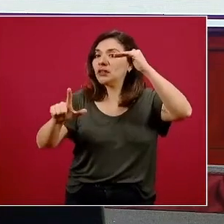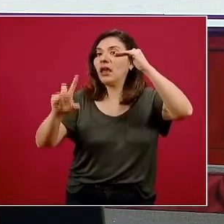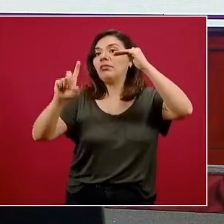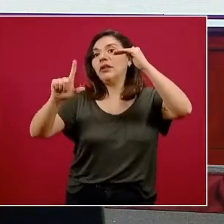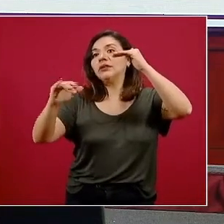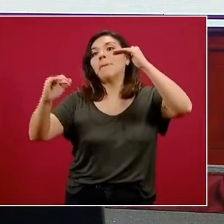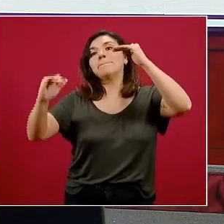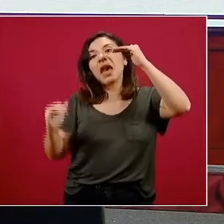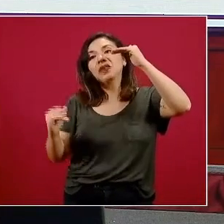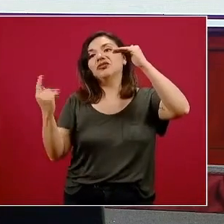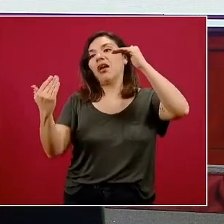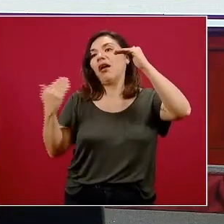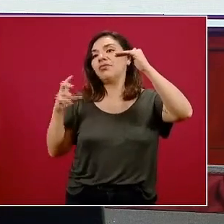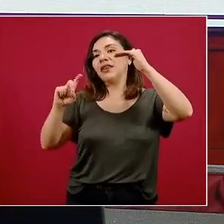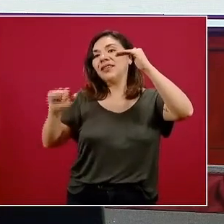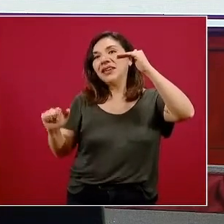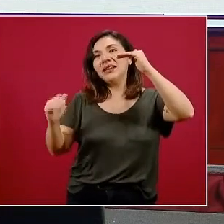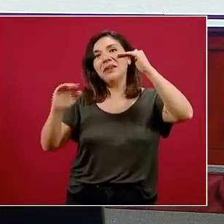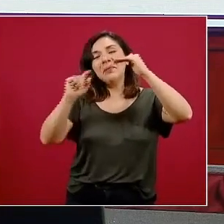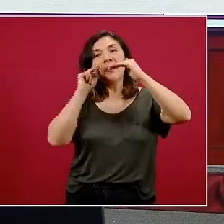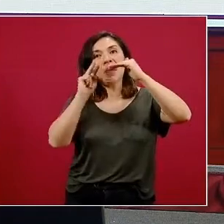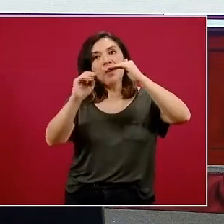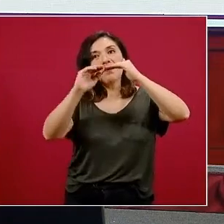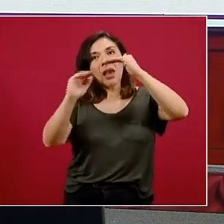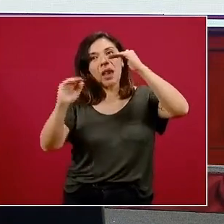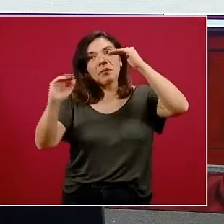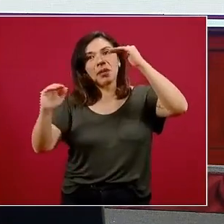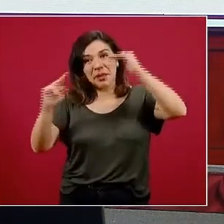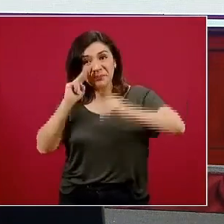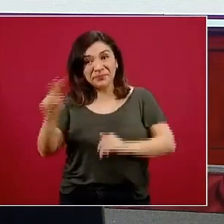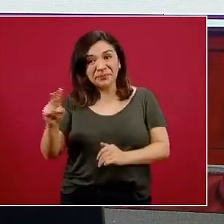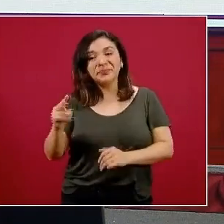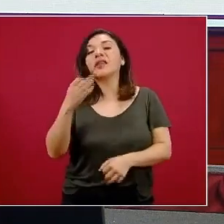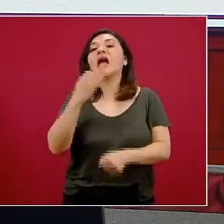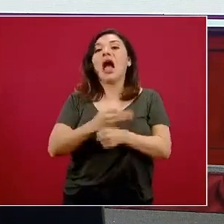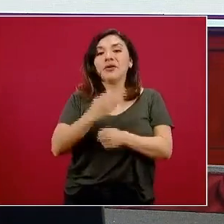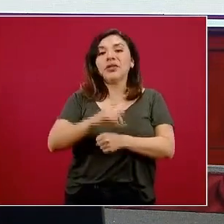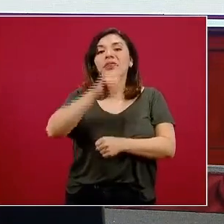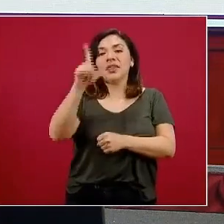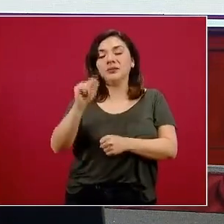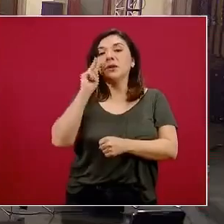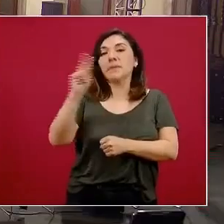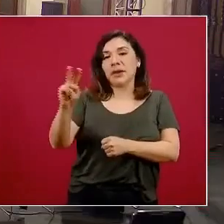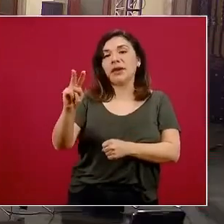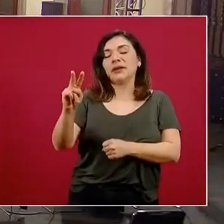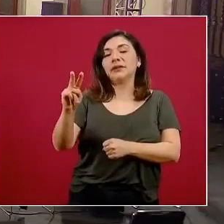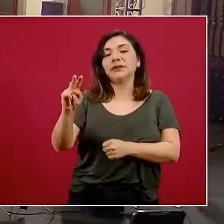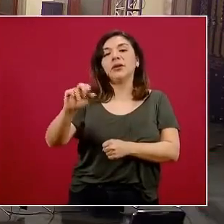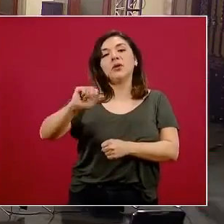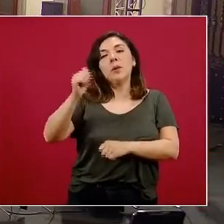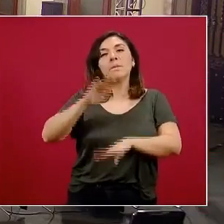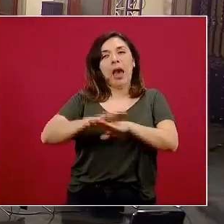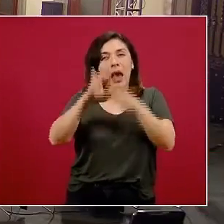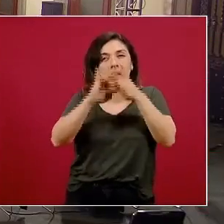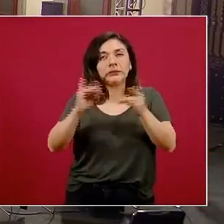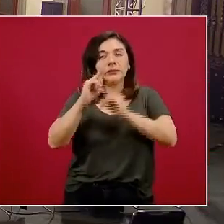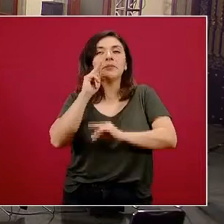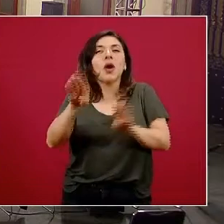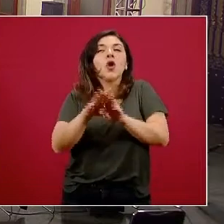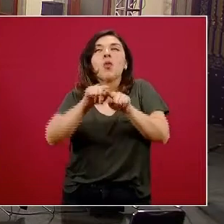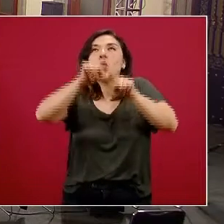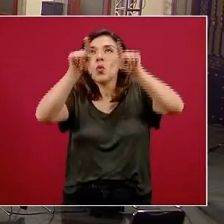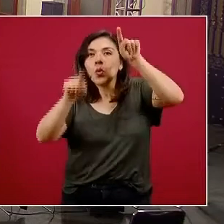37 menor que la 36 y así sucesivamente. Ahorita vamos a ver en la gráfica de estimados un poco mejor este